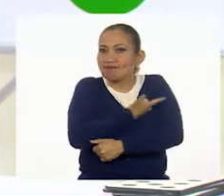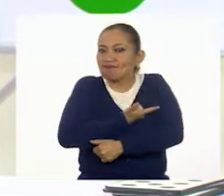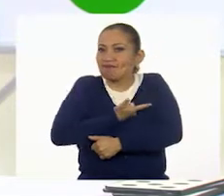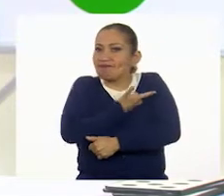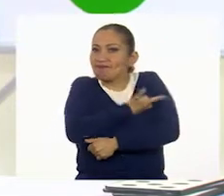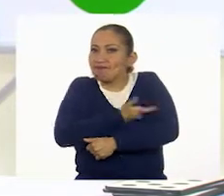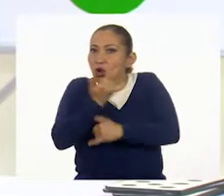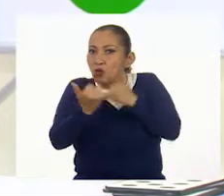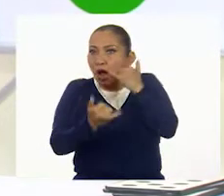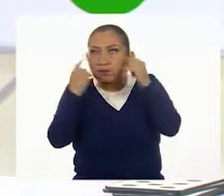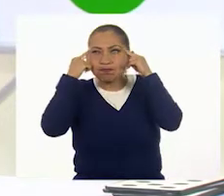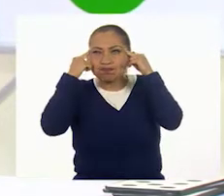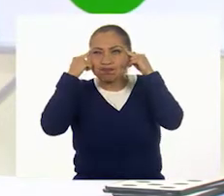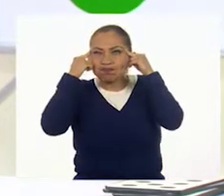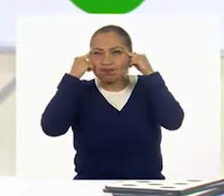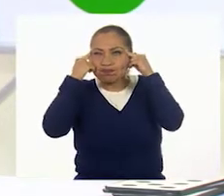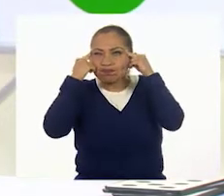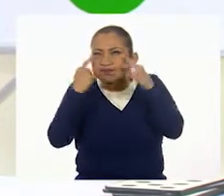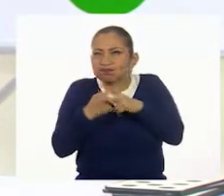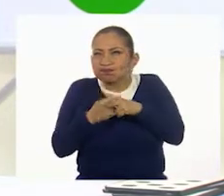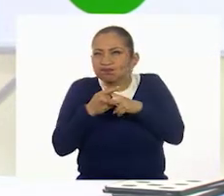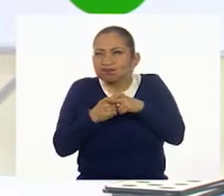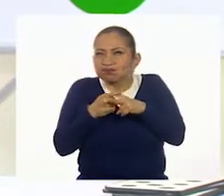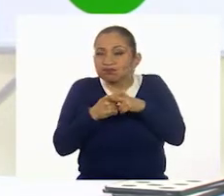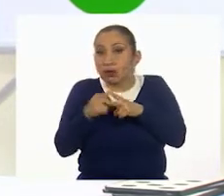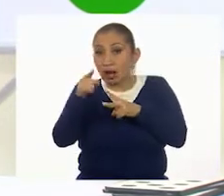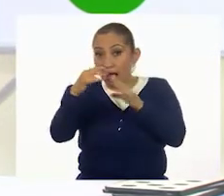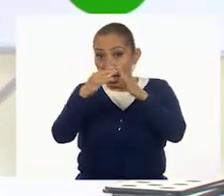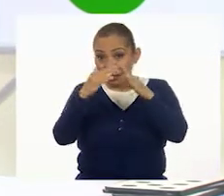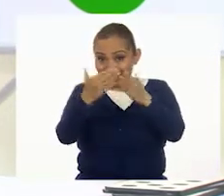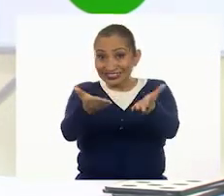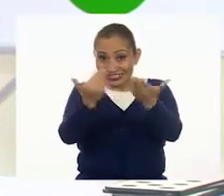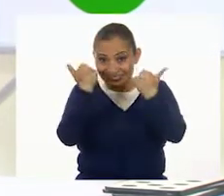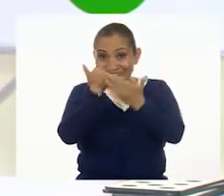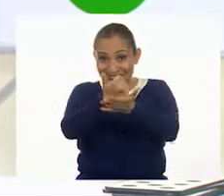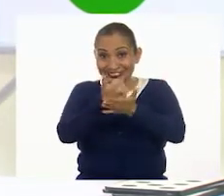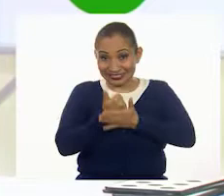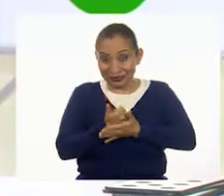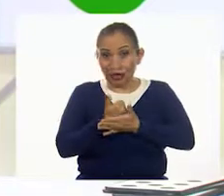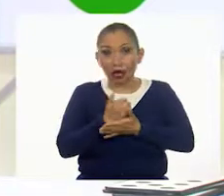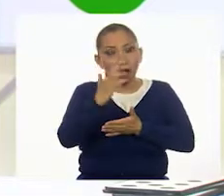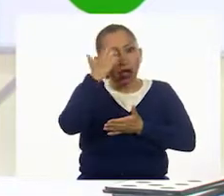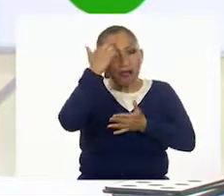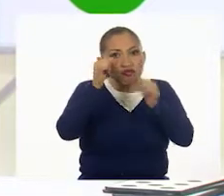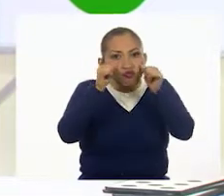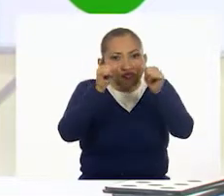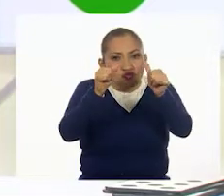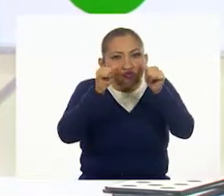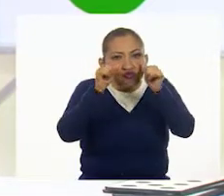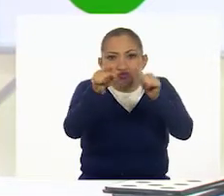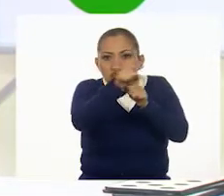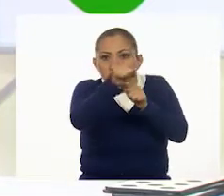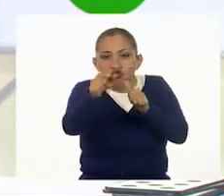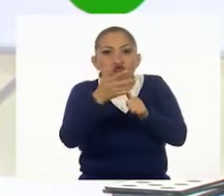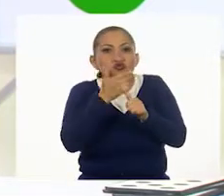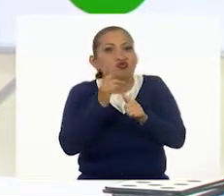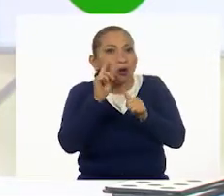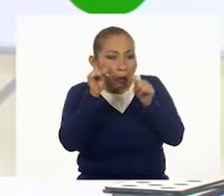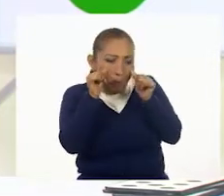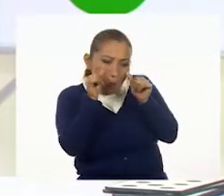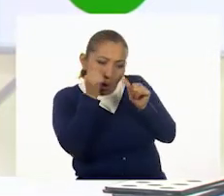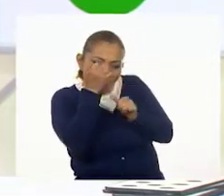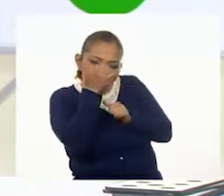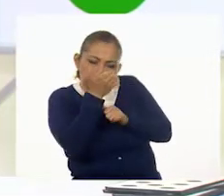encantan estos juegos de pensamiento matemático. En casa, jueguen con nosotras. Recuerden estar atentas y atentos y